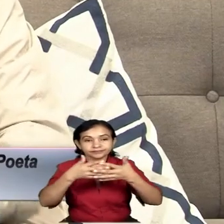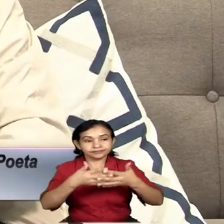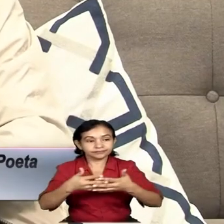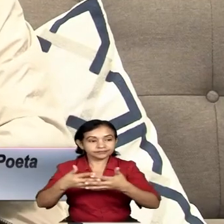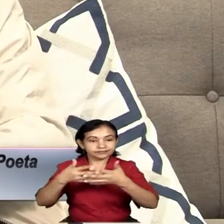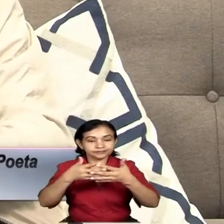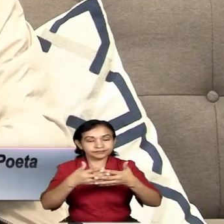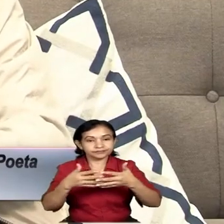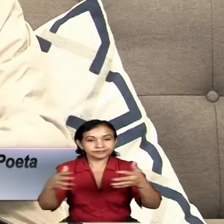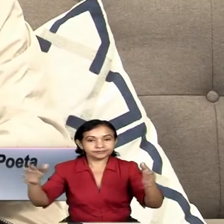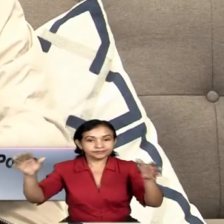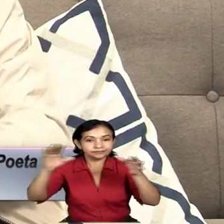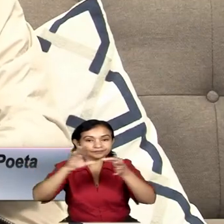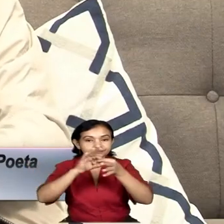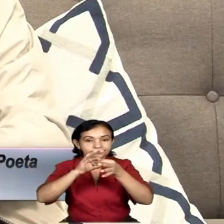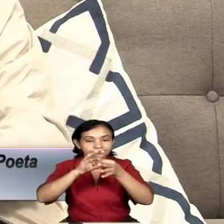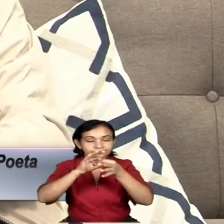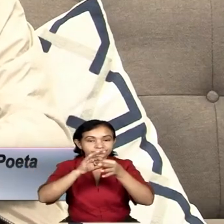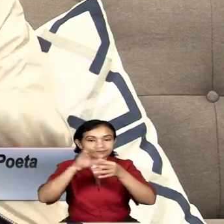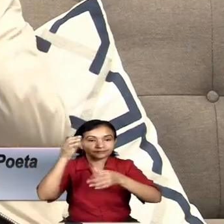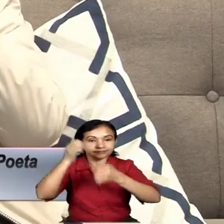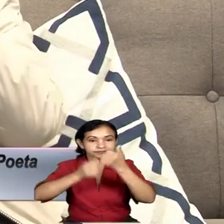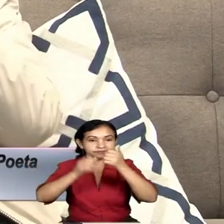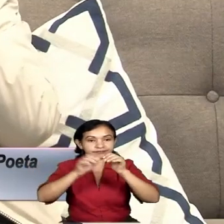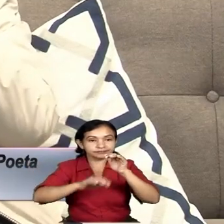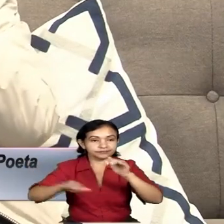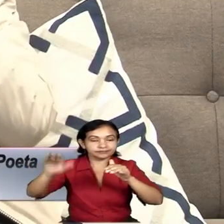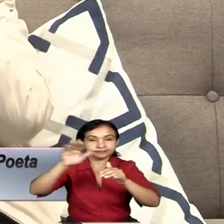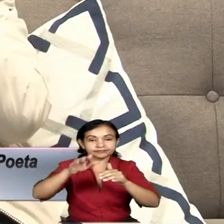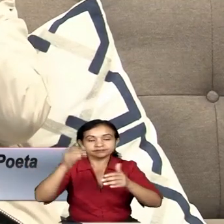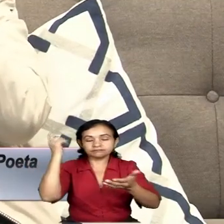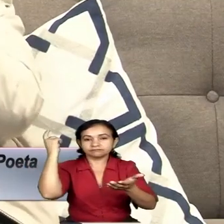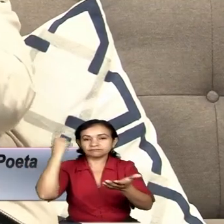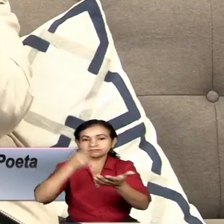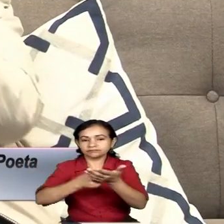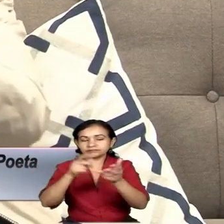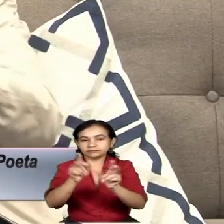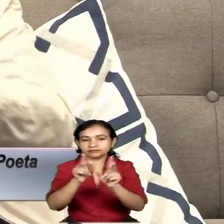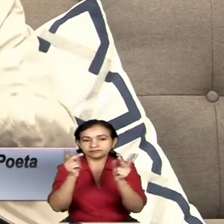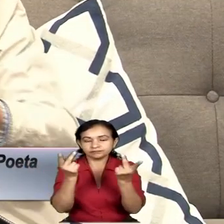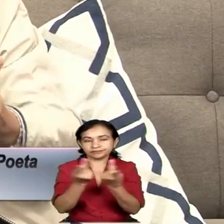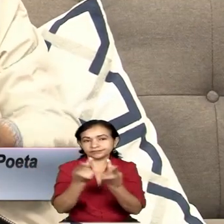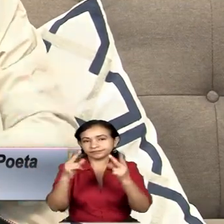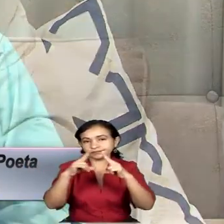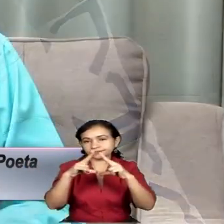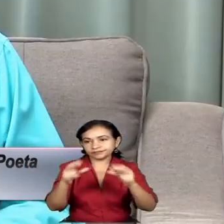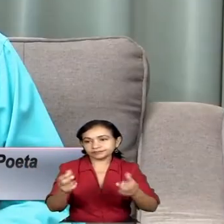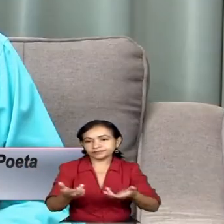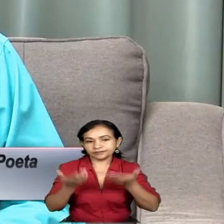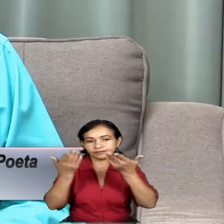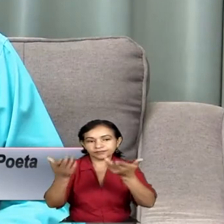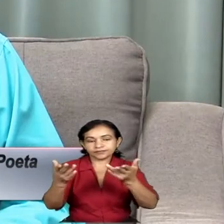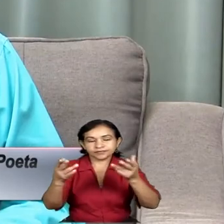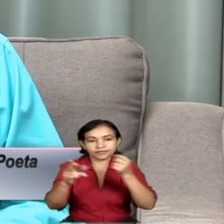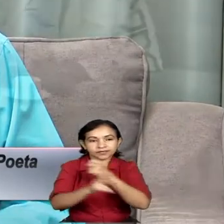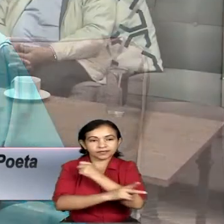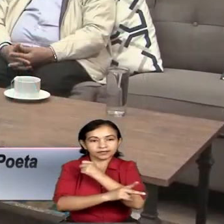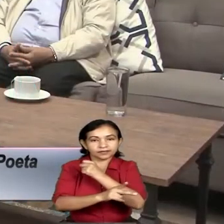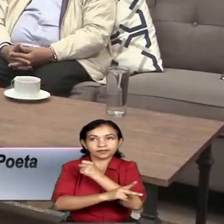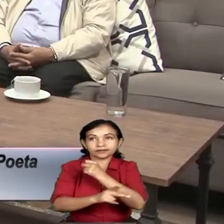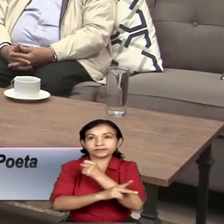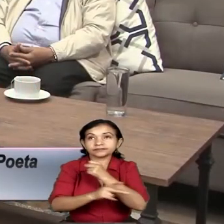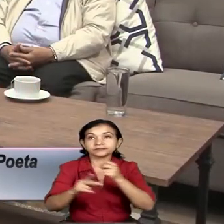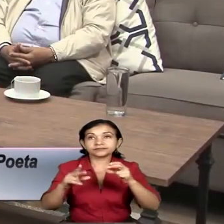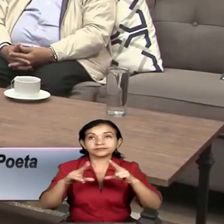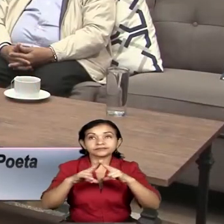a juntarse con la fuerza más retrógrada para que sancionen al pueblo de Nicaragua? Para entregar la nación. Para entregar la nación.